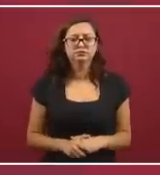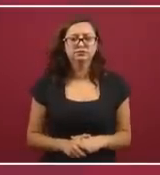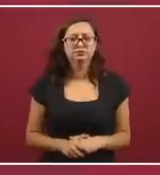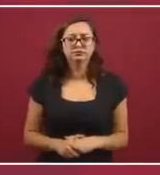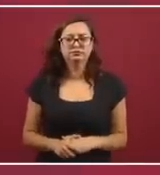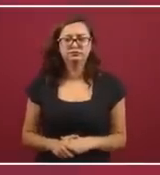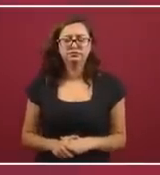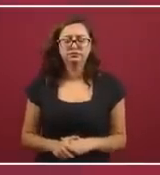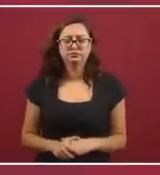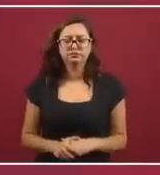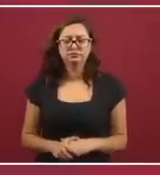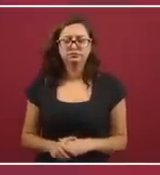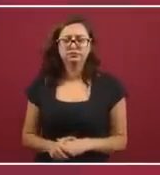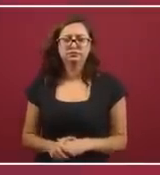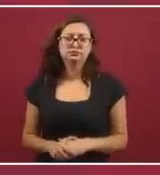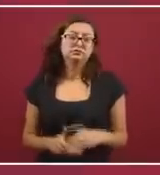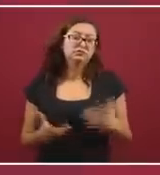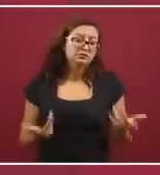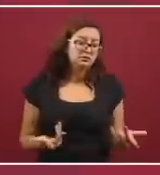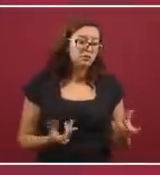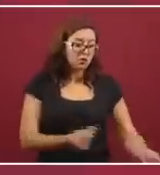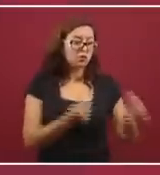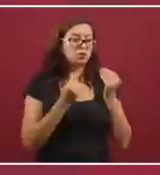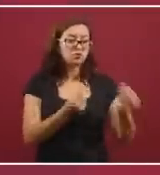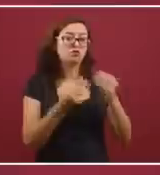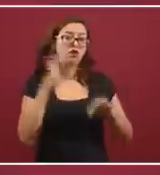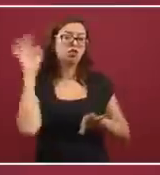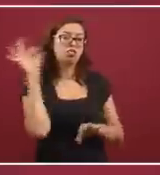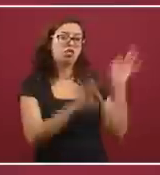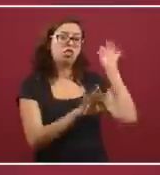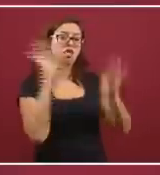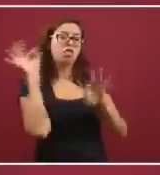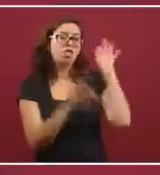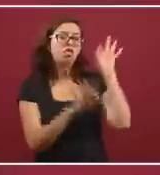fueron mal informados muchos